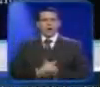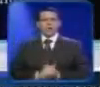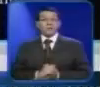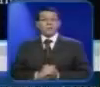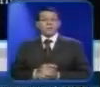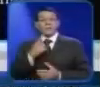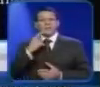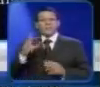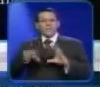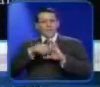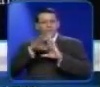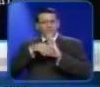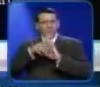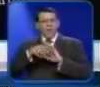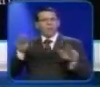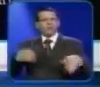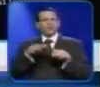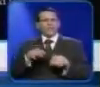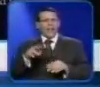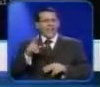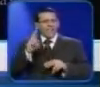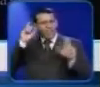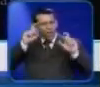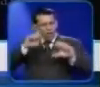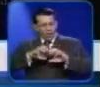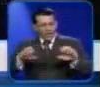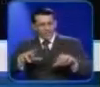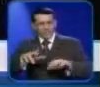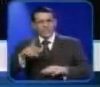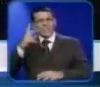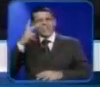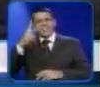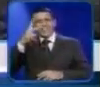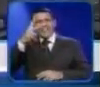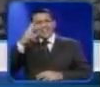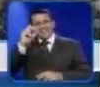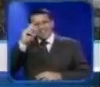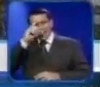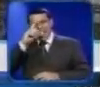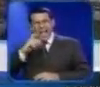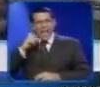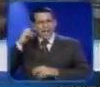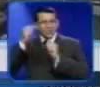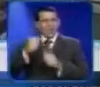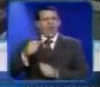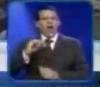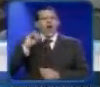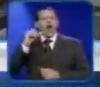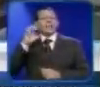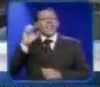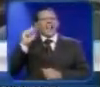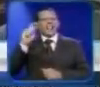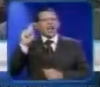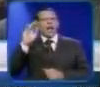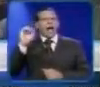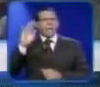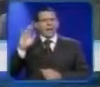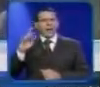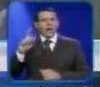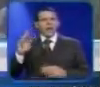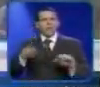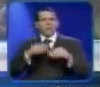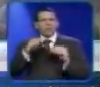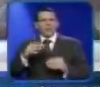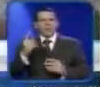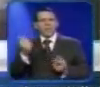Cinta inspirada en el proyecto musical educativo que desde hace más de 3 décadas inició el maestro José Antonio Abreu y que acerca a jóvenes,